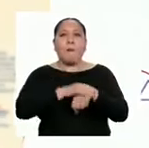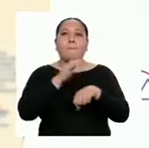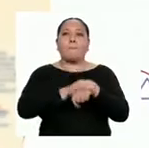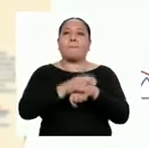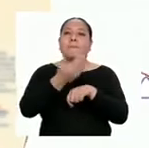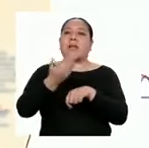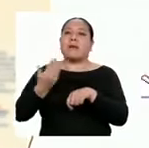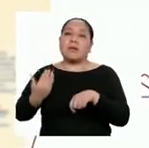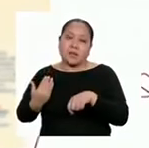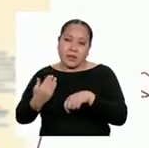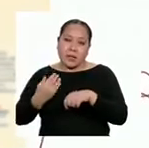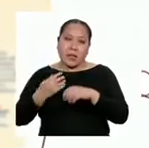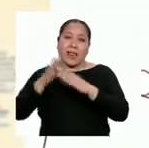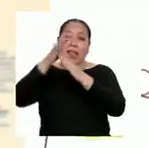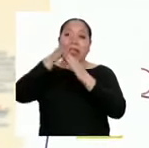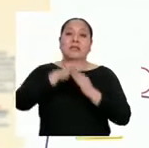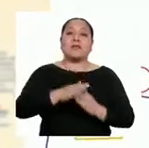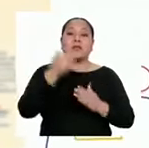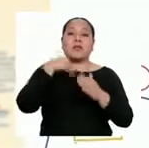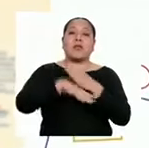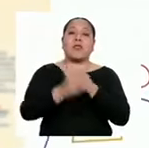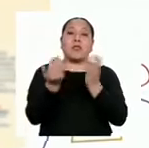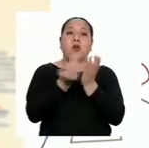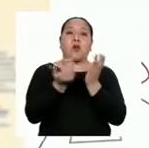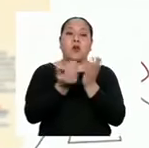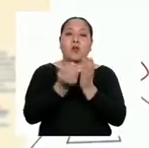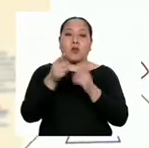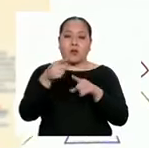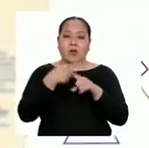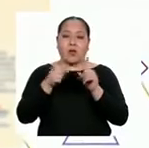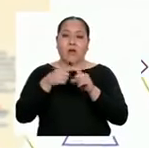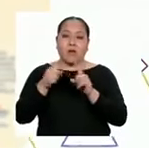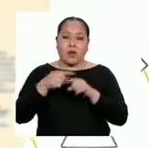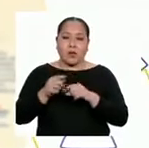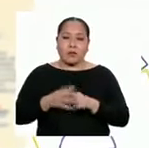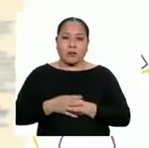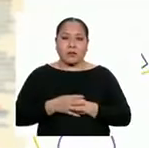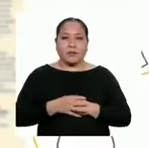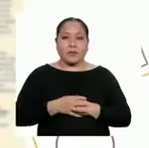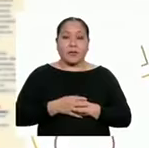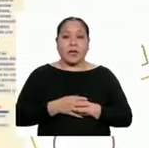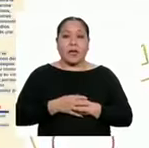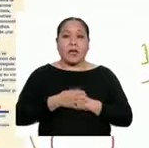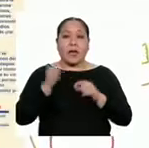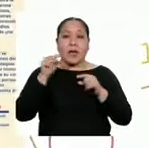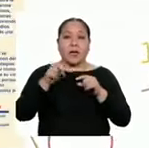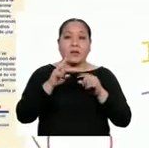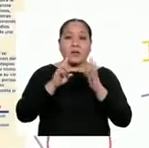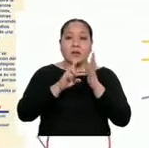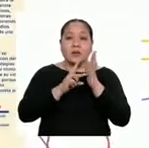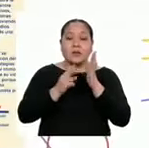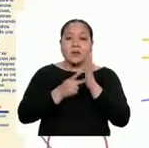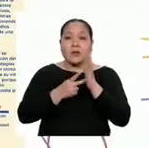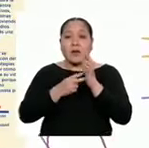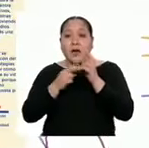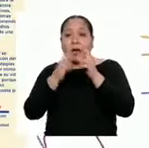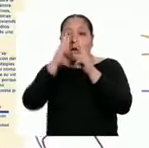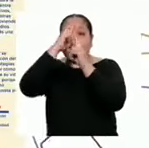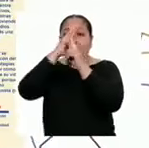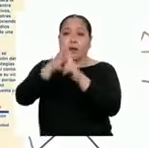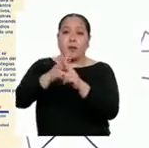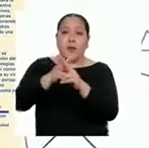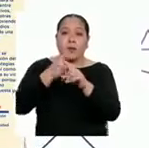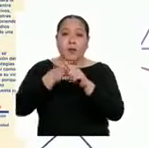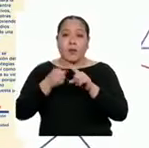la discriminación en las escuelas desde la diversidad. Eso quiere decir que el respeto por la